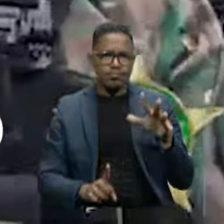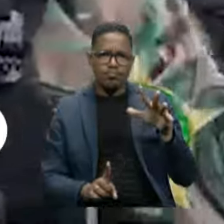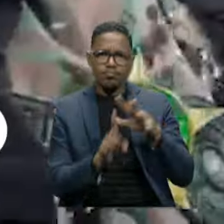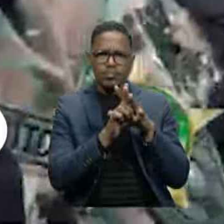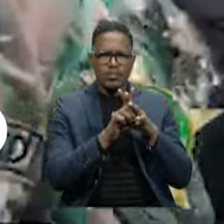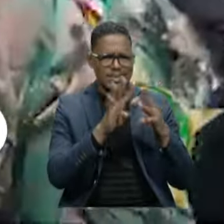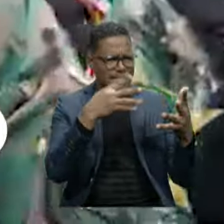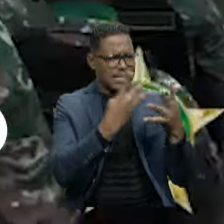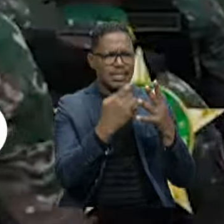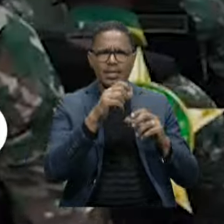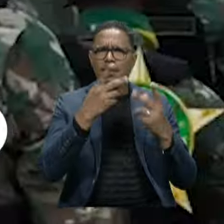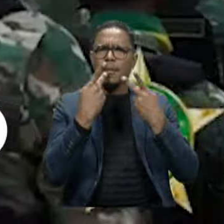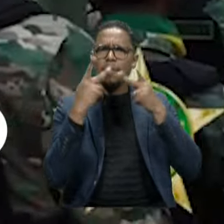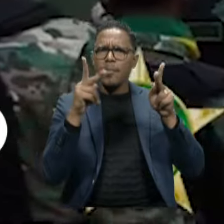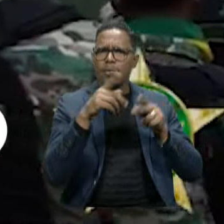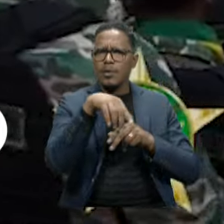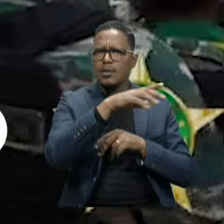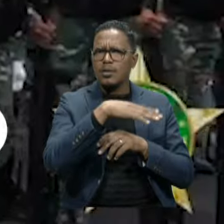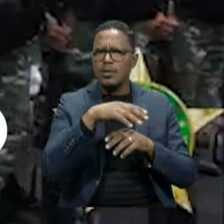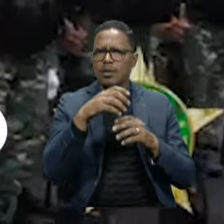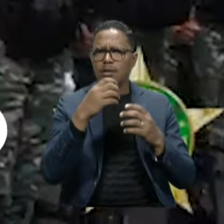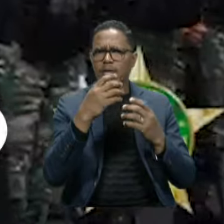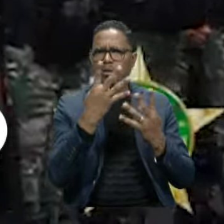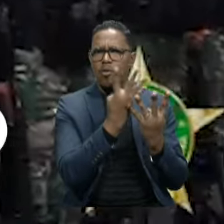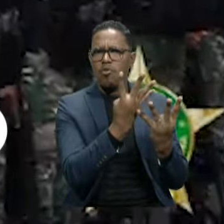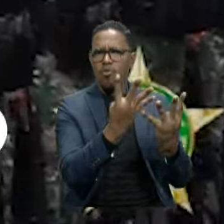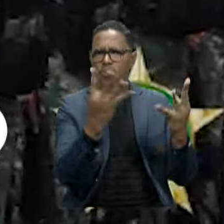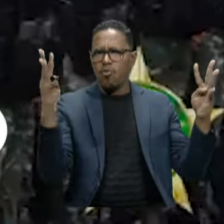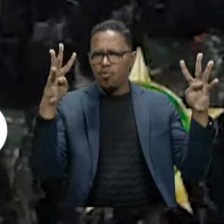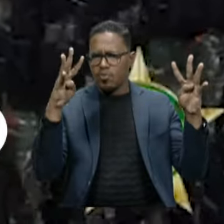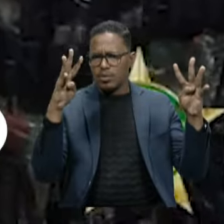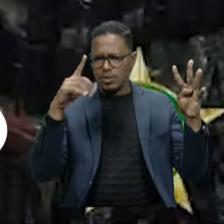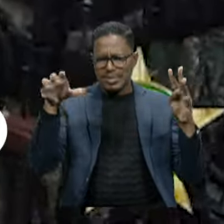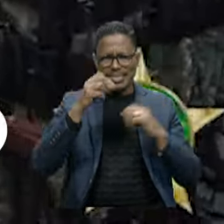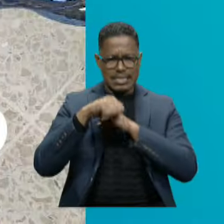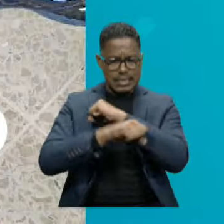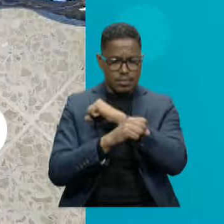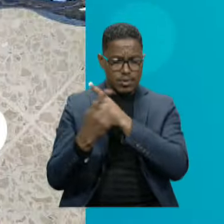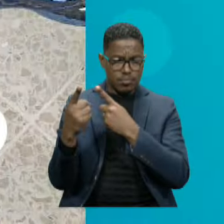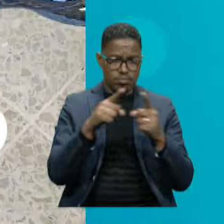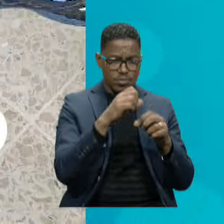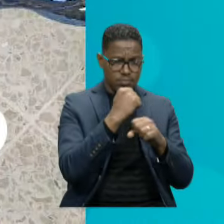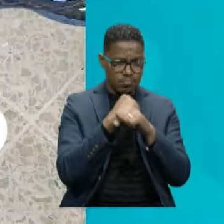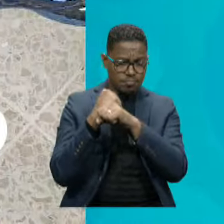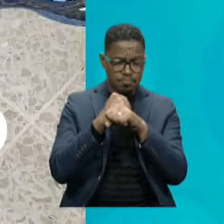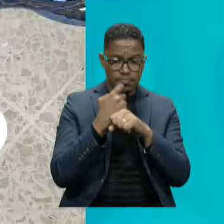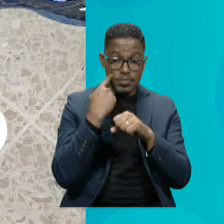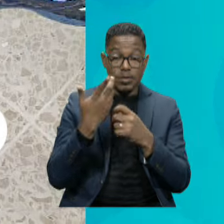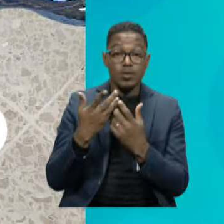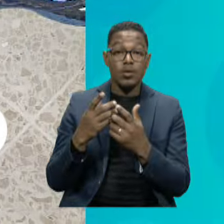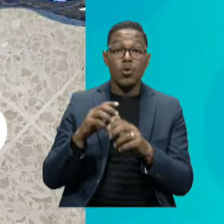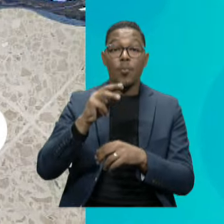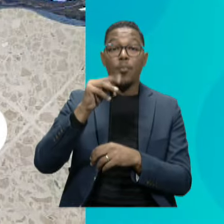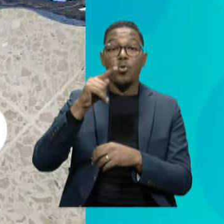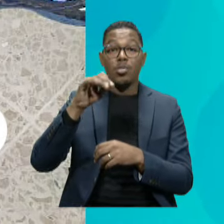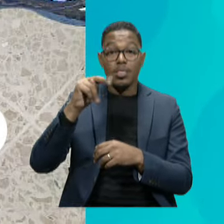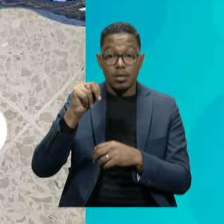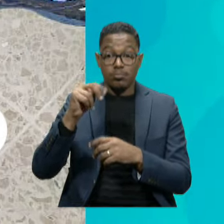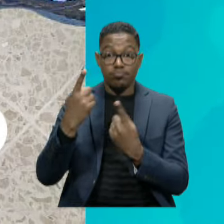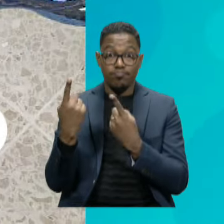en la cárcel pública localizada en la Fortaleza Militar Santa Bárbara, en la provincia de Samaná, donde se originó un motín luego de que varios